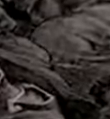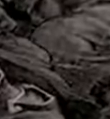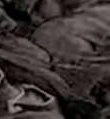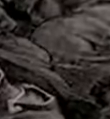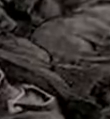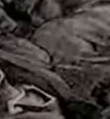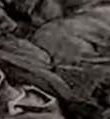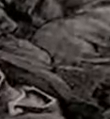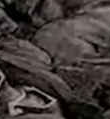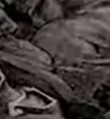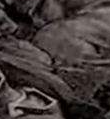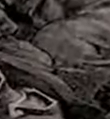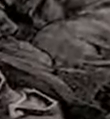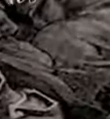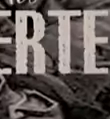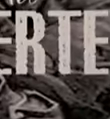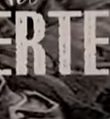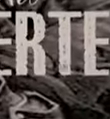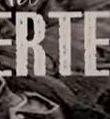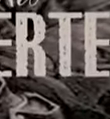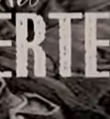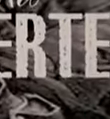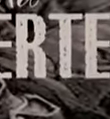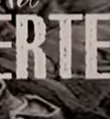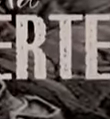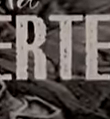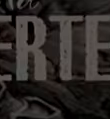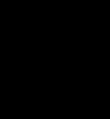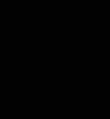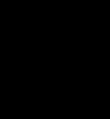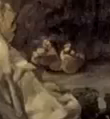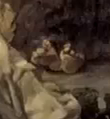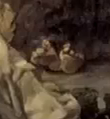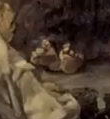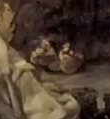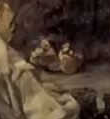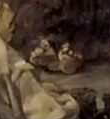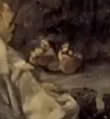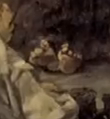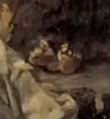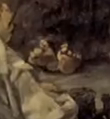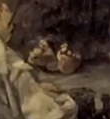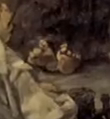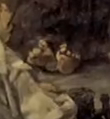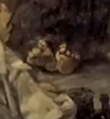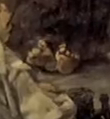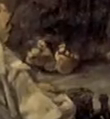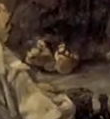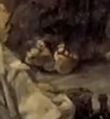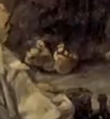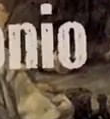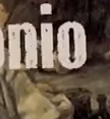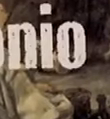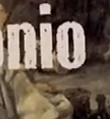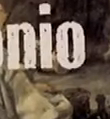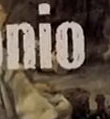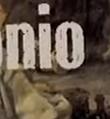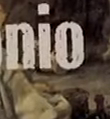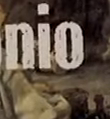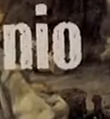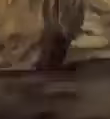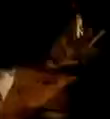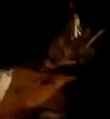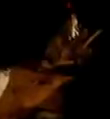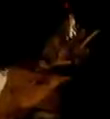realmente existe en el fondo es el miedo a la muerte. A lo largo del tiempo, el ser humano ha sentido miedo